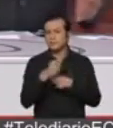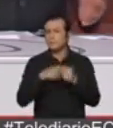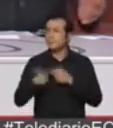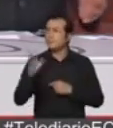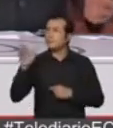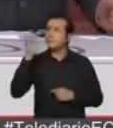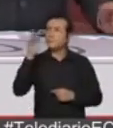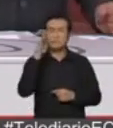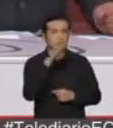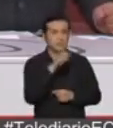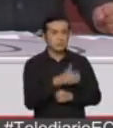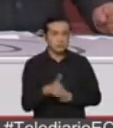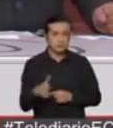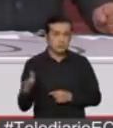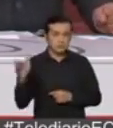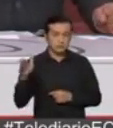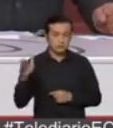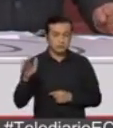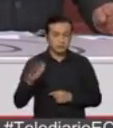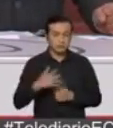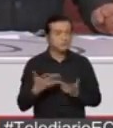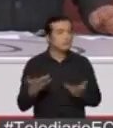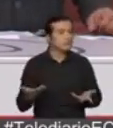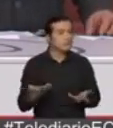otros mercados que no sean el asiático?